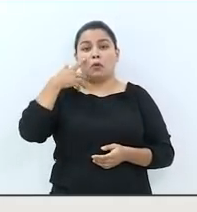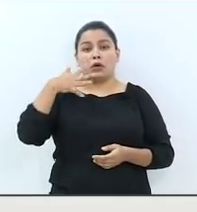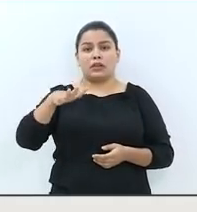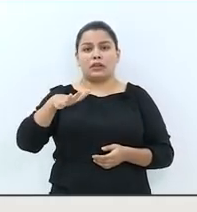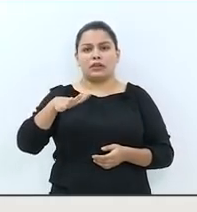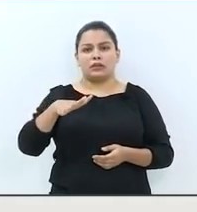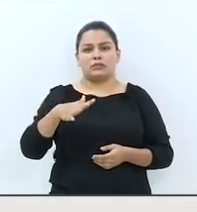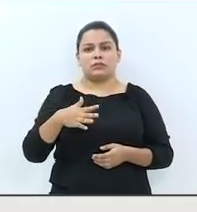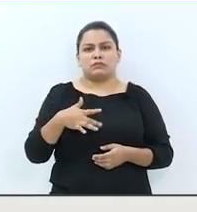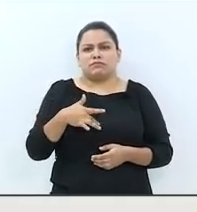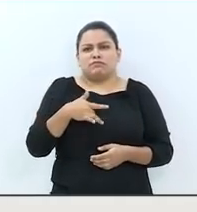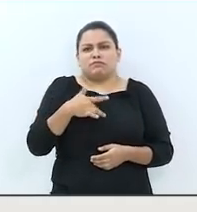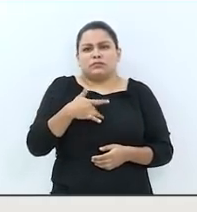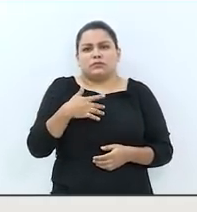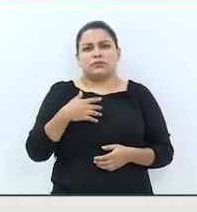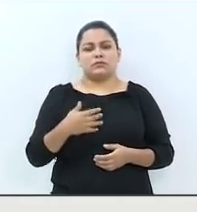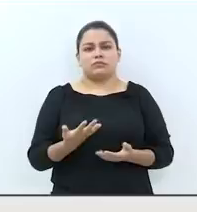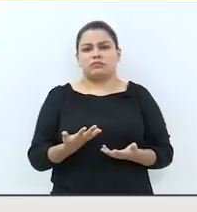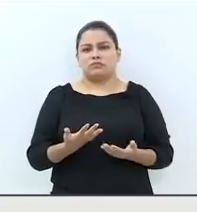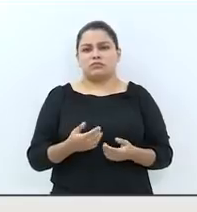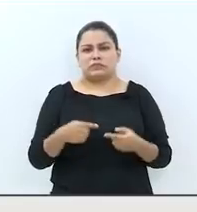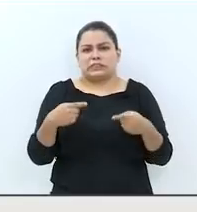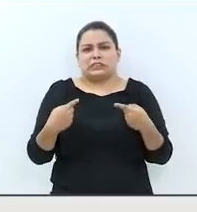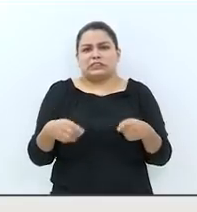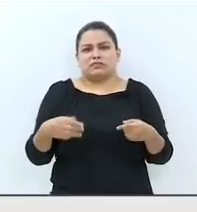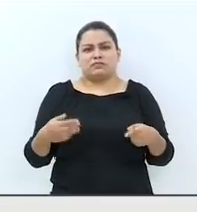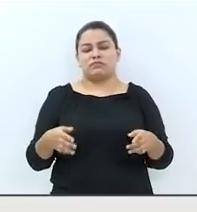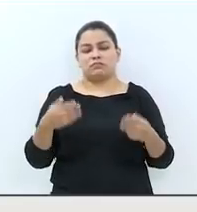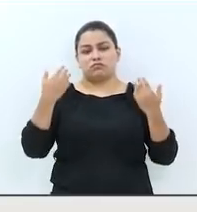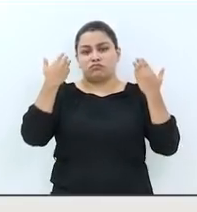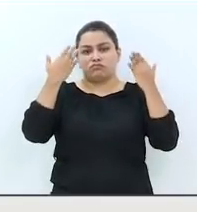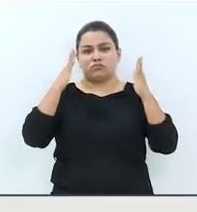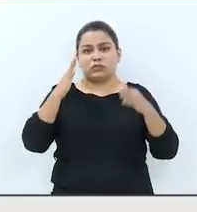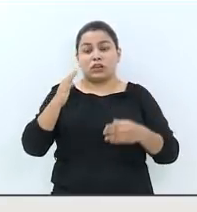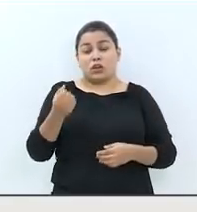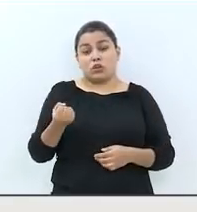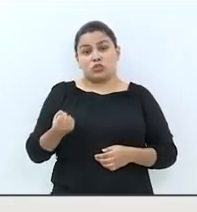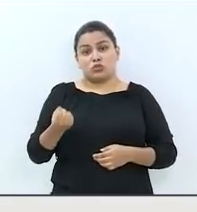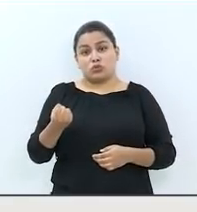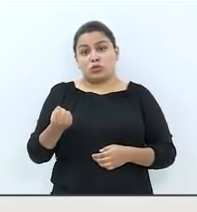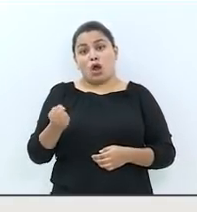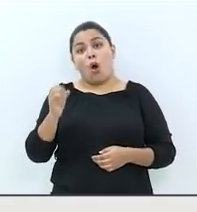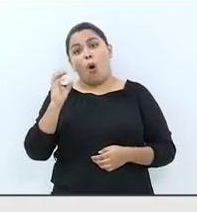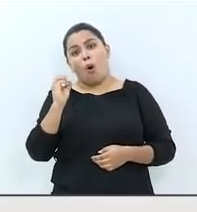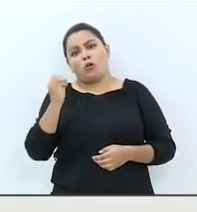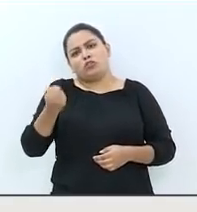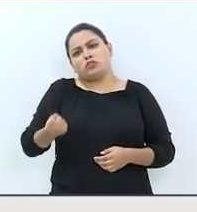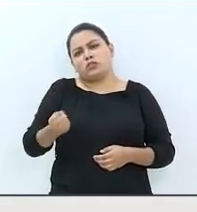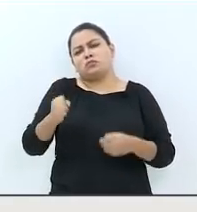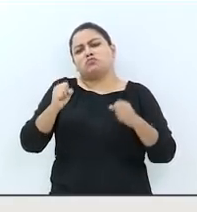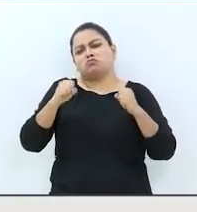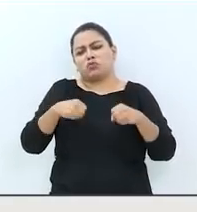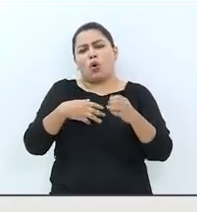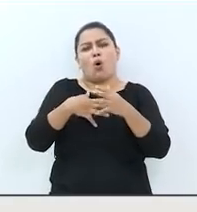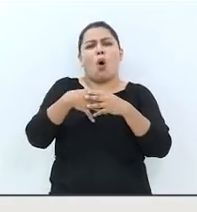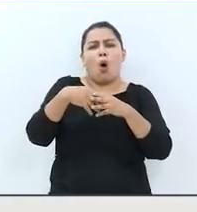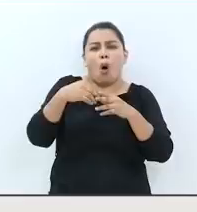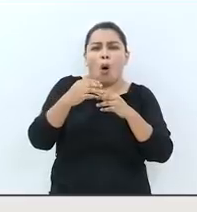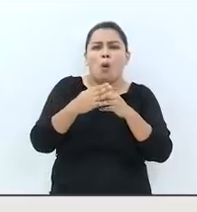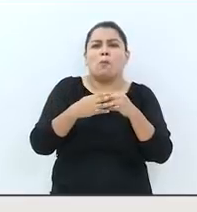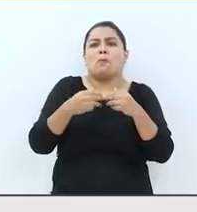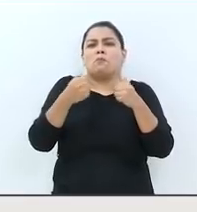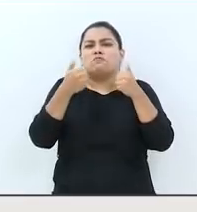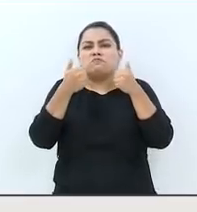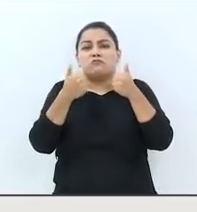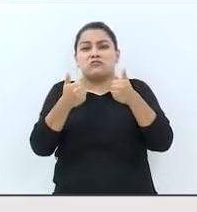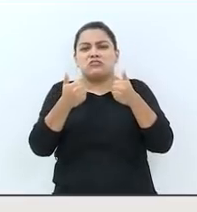ambiente tenso o si es un ambiente agradable en el cual los estudiantes se sientan cómodos, ¿verdad? Que ellos hasta les